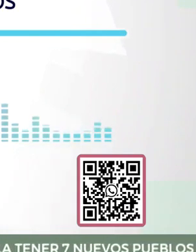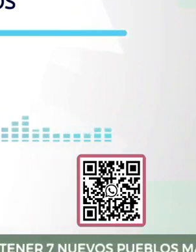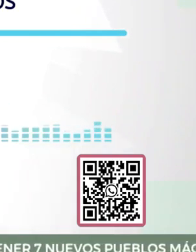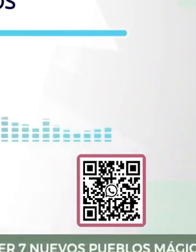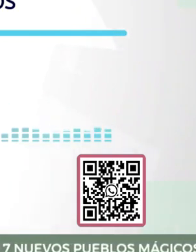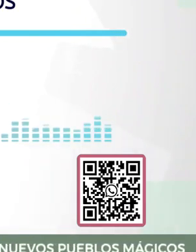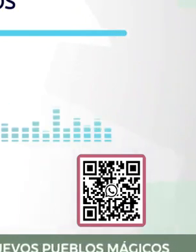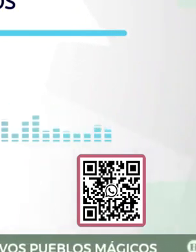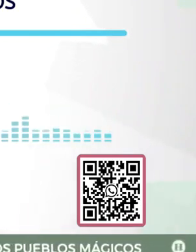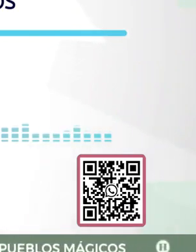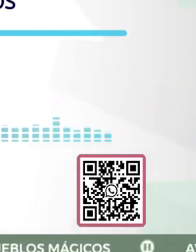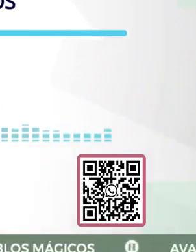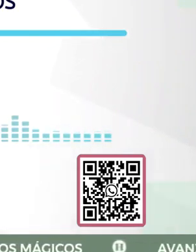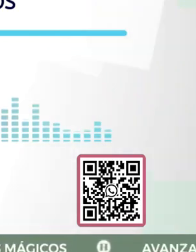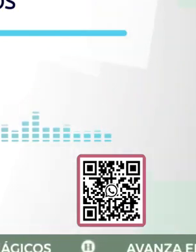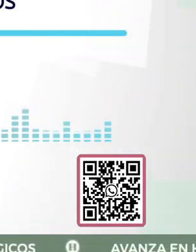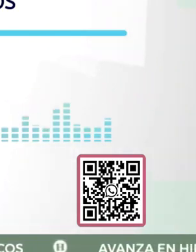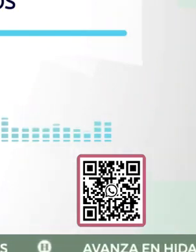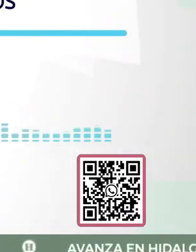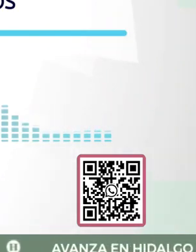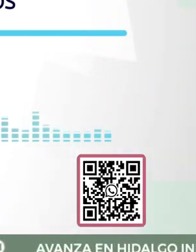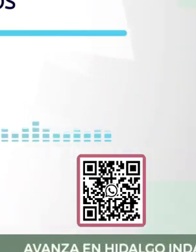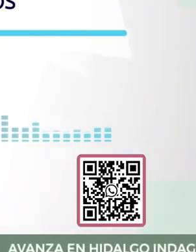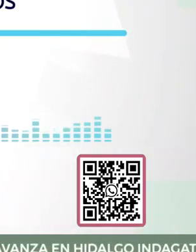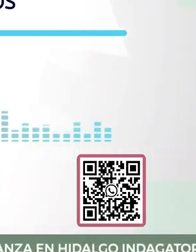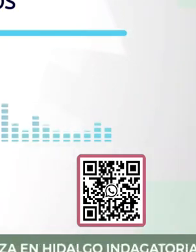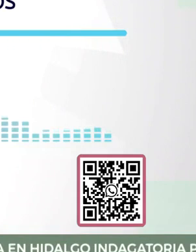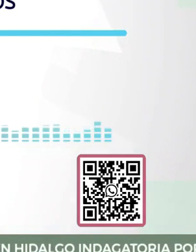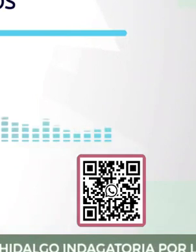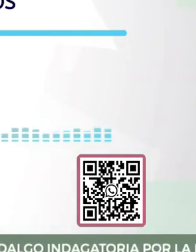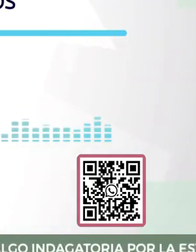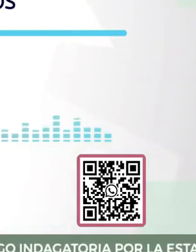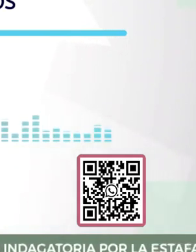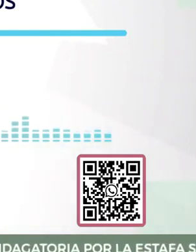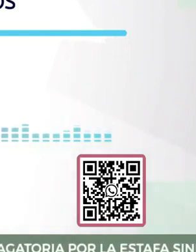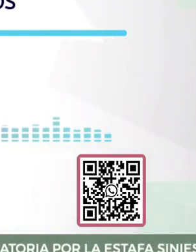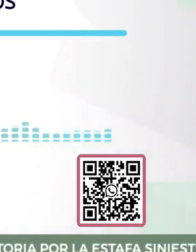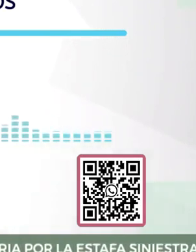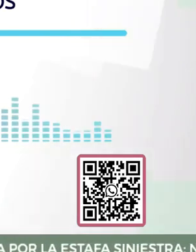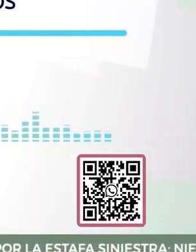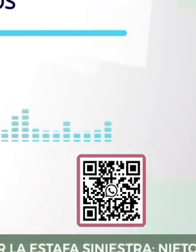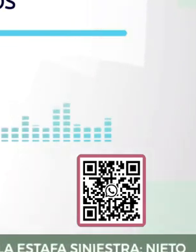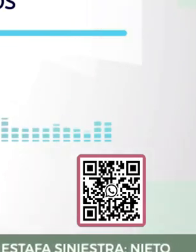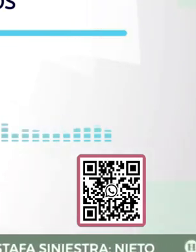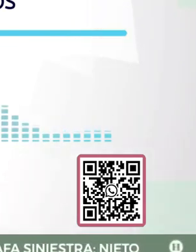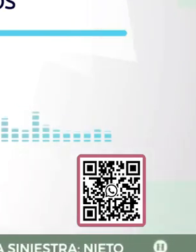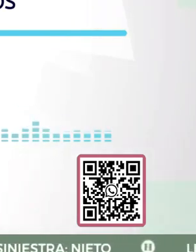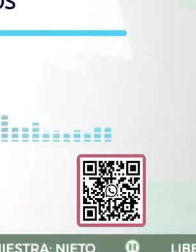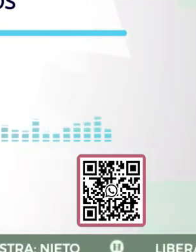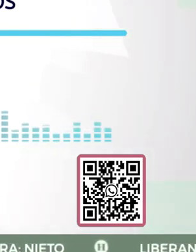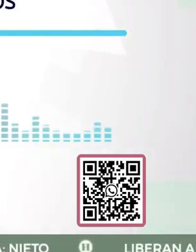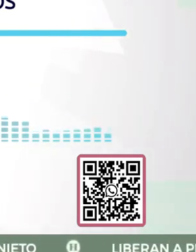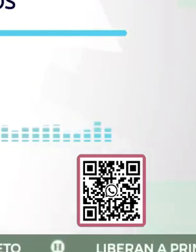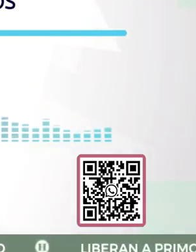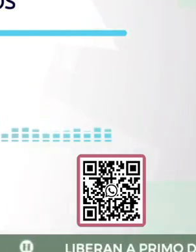también hay que recordarse, Alejandro, que ya había habido una rifa sobre